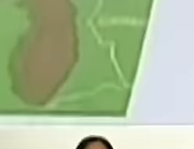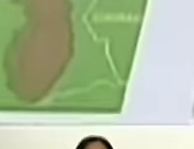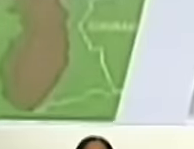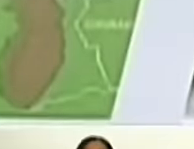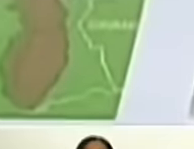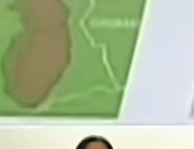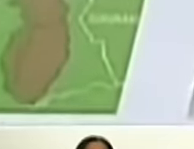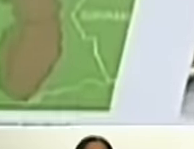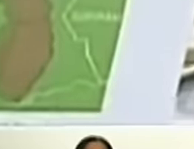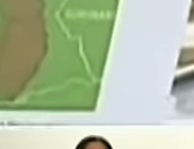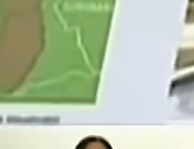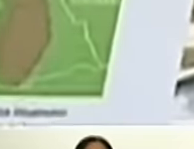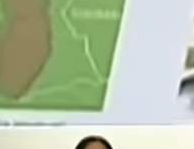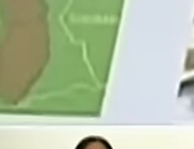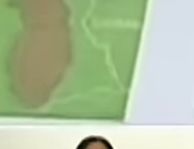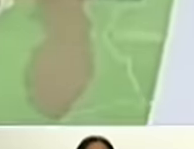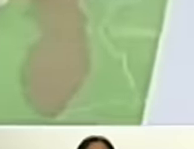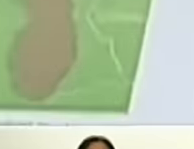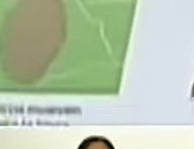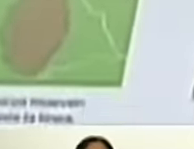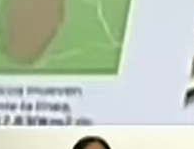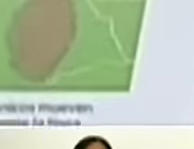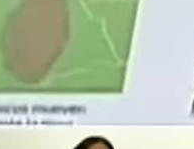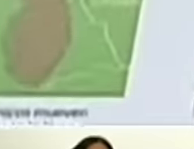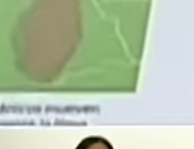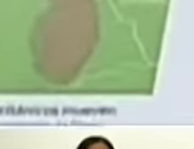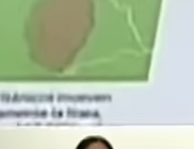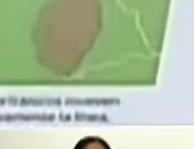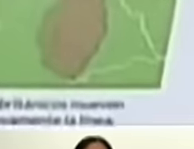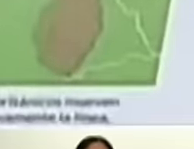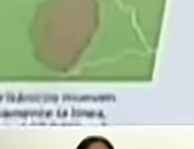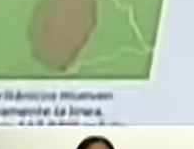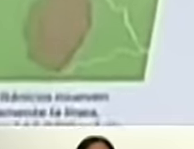Después entonces viene Chumbor, el catirito